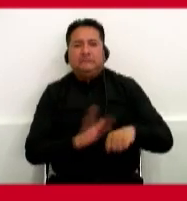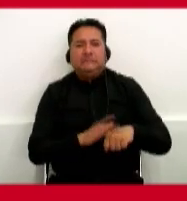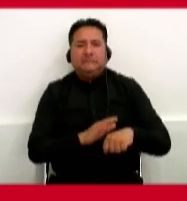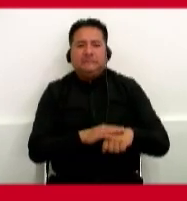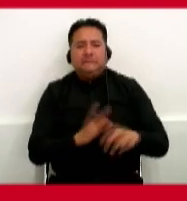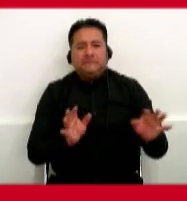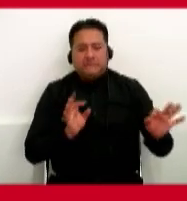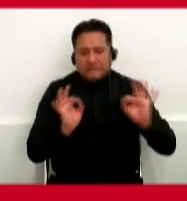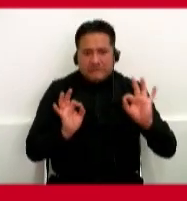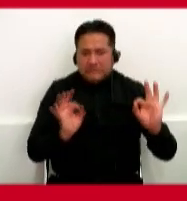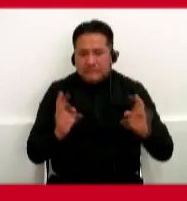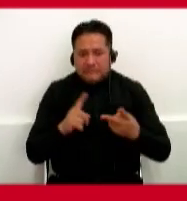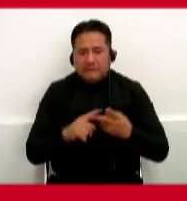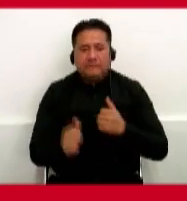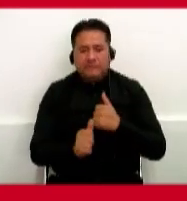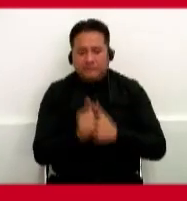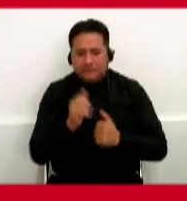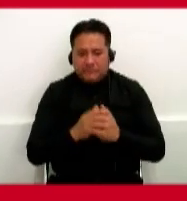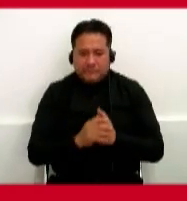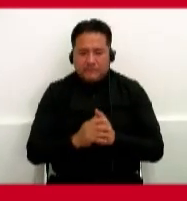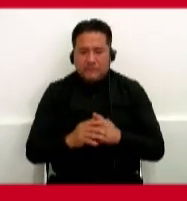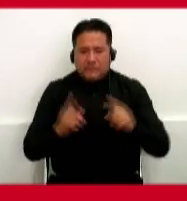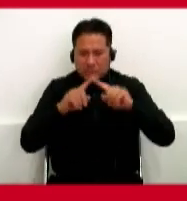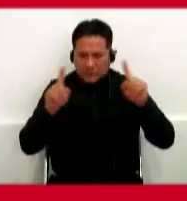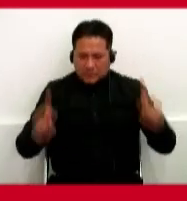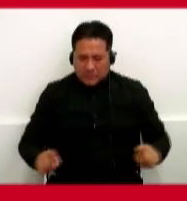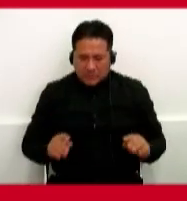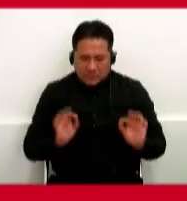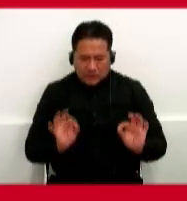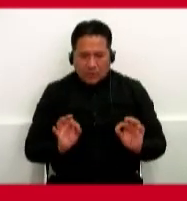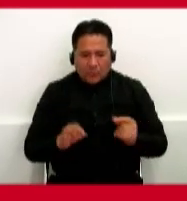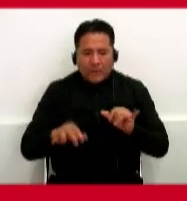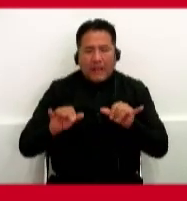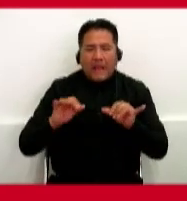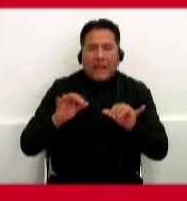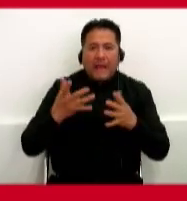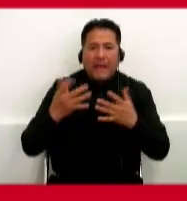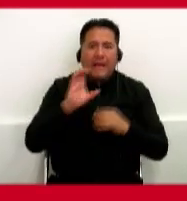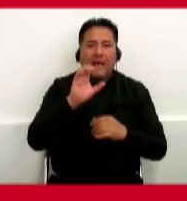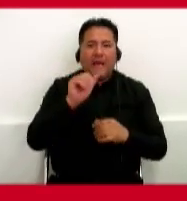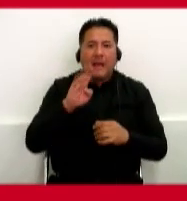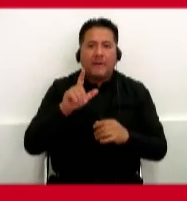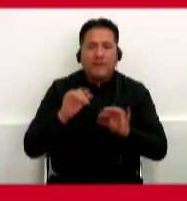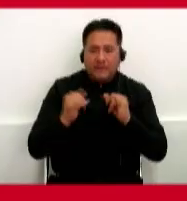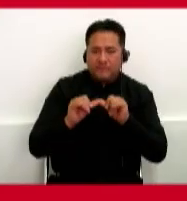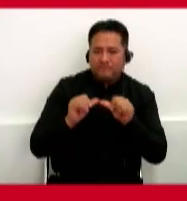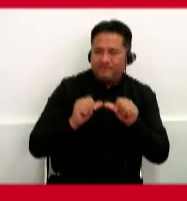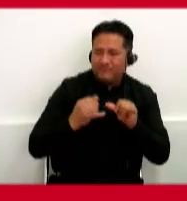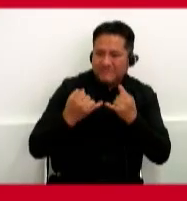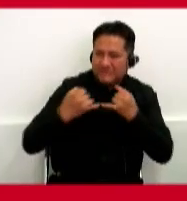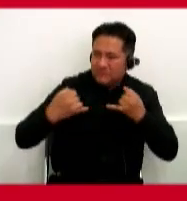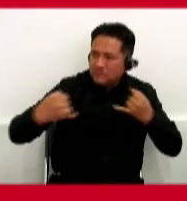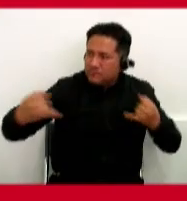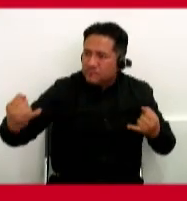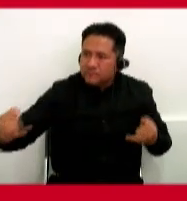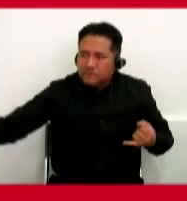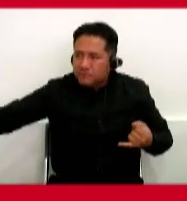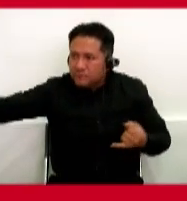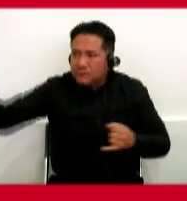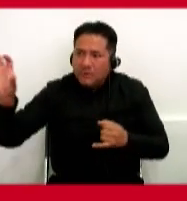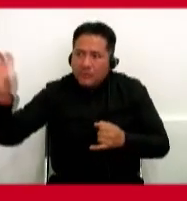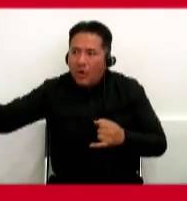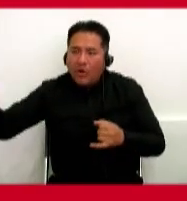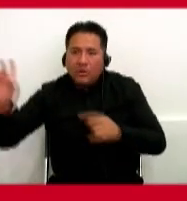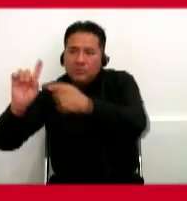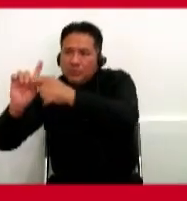por extensómetros, instalamos cable TDR, celdas de carga, focalizamos nuestro sistema de monitoreo